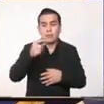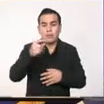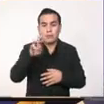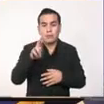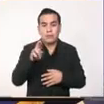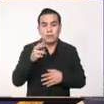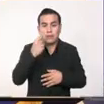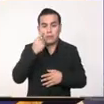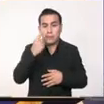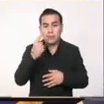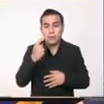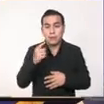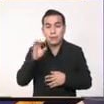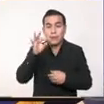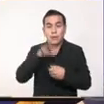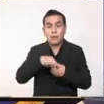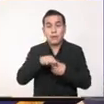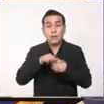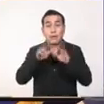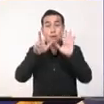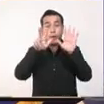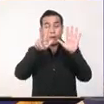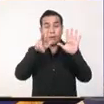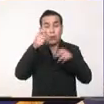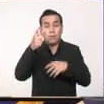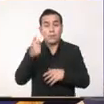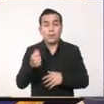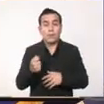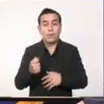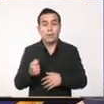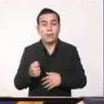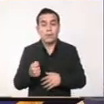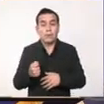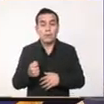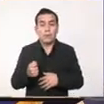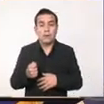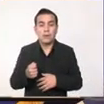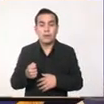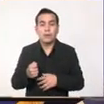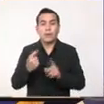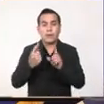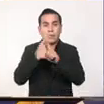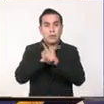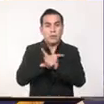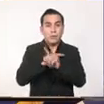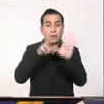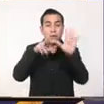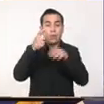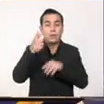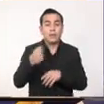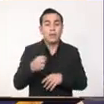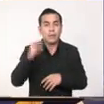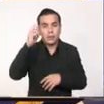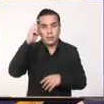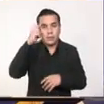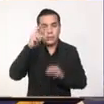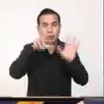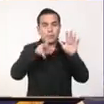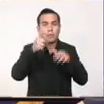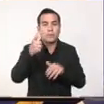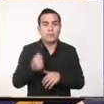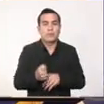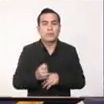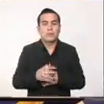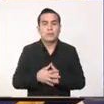nuevo que, ojo, lo elegimos para 8 meses, porque de nuevo no lo elegimos, sino que sustituimos. Así que él solo va a llegar por